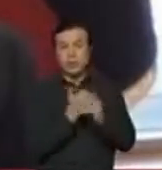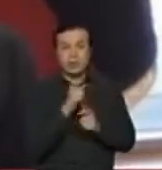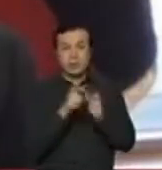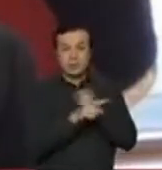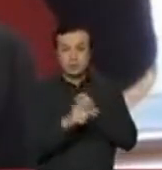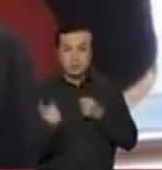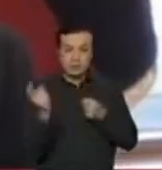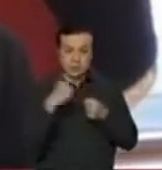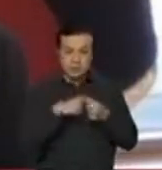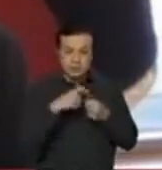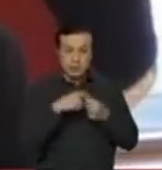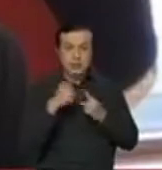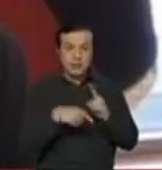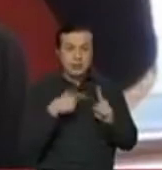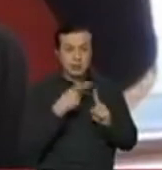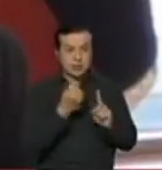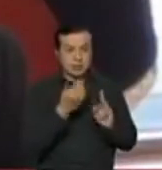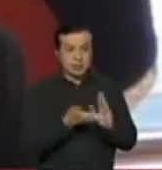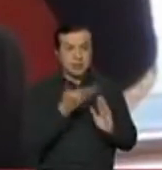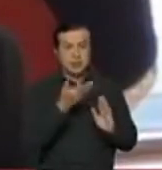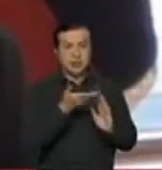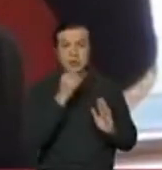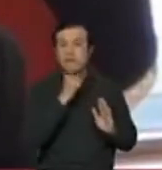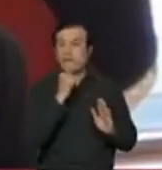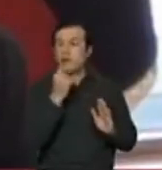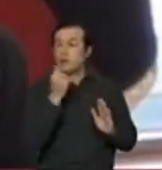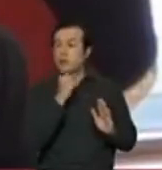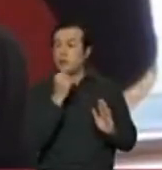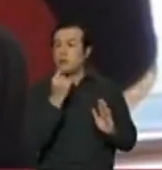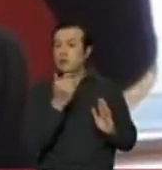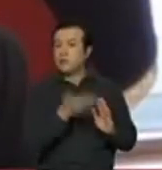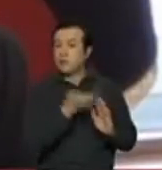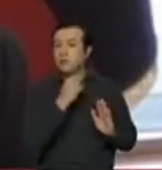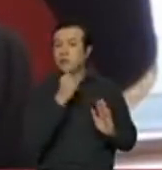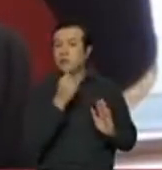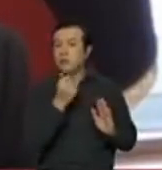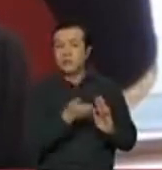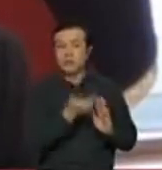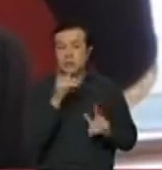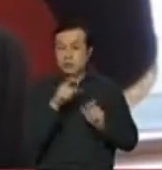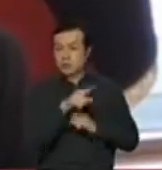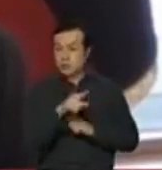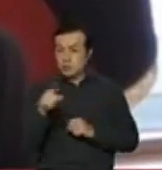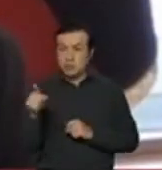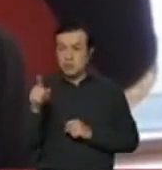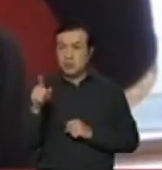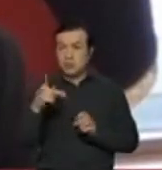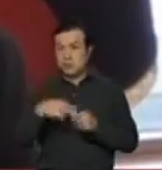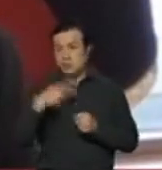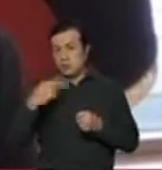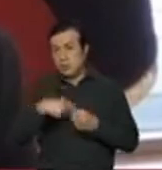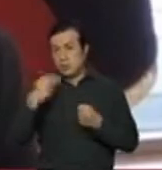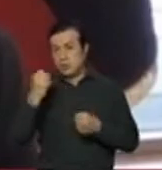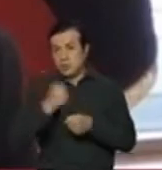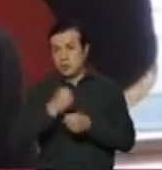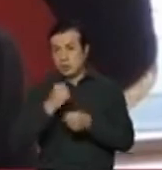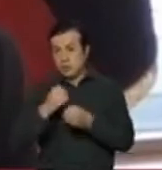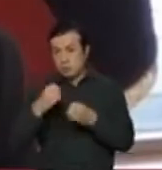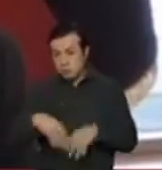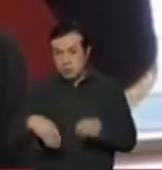y con eso cubrir esa brecha de las personas que han tenido que desafiliarse por pérdida de